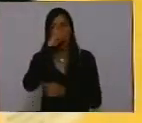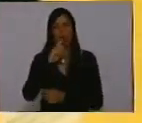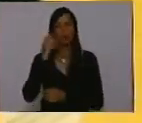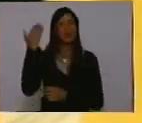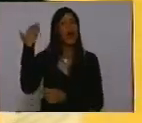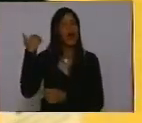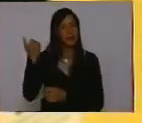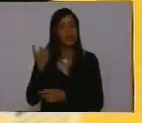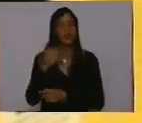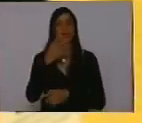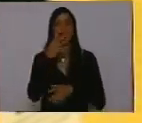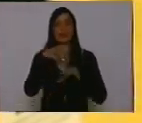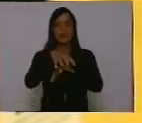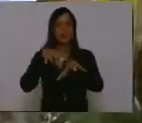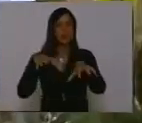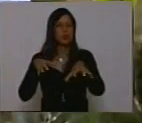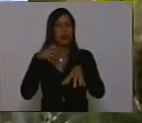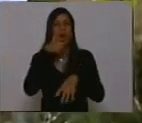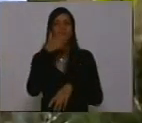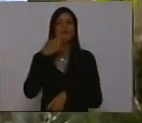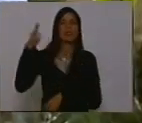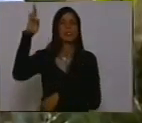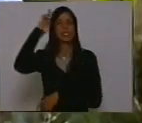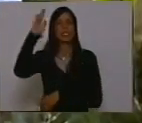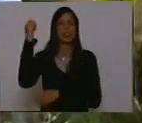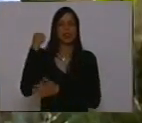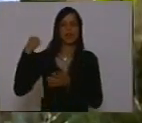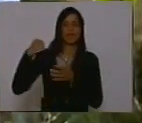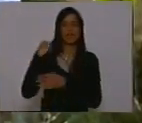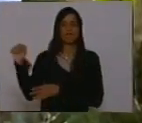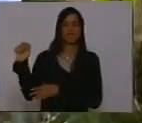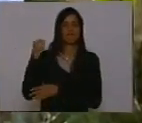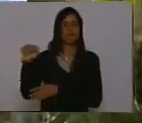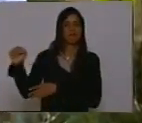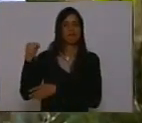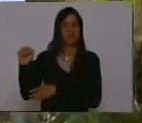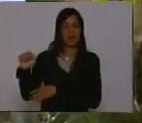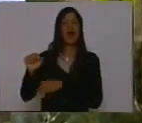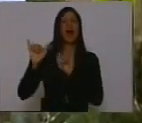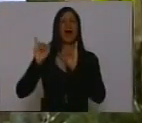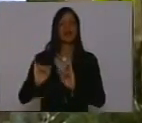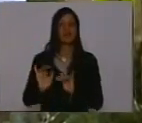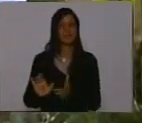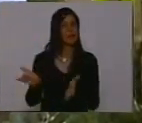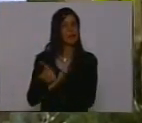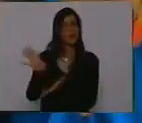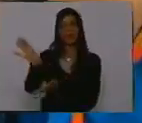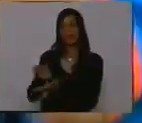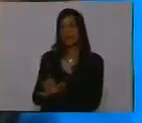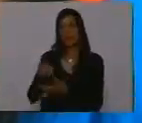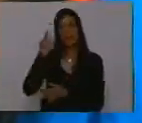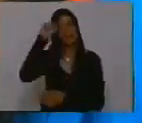la resistencia indígena, la gloriosa resistencia indígena.